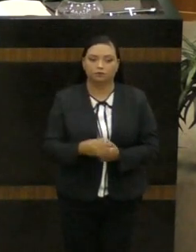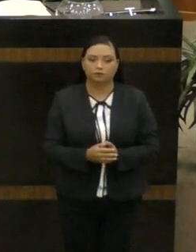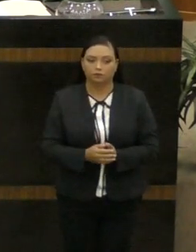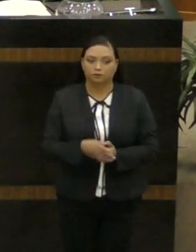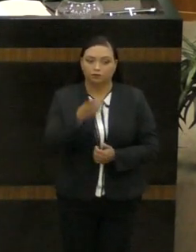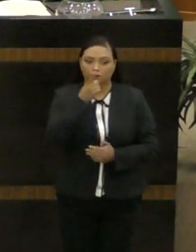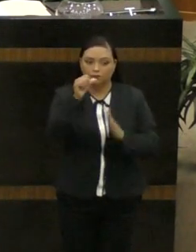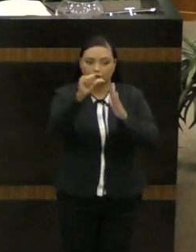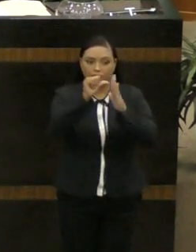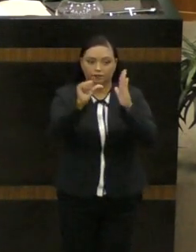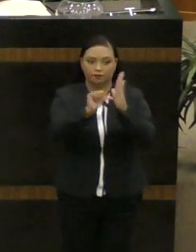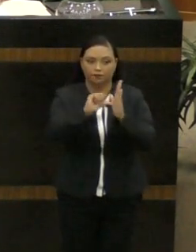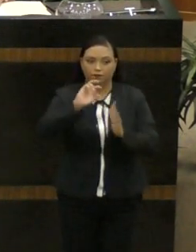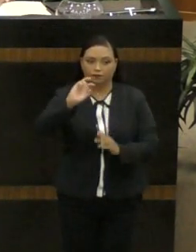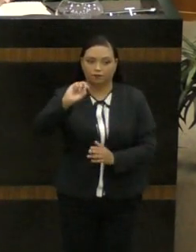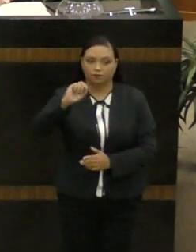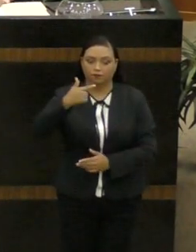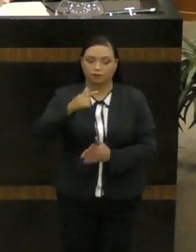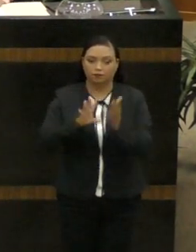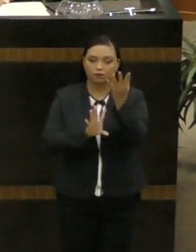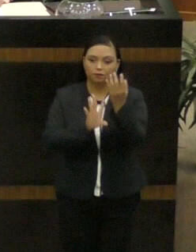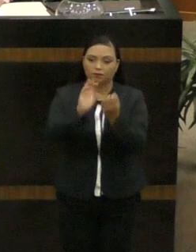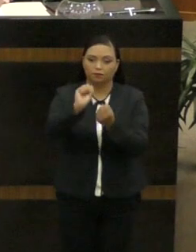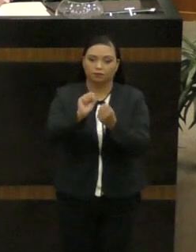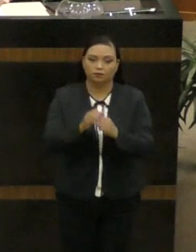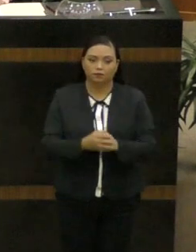por el artículo 37 de la